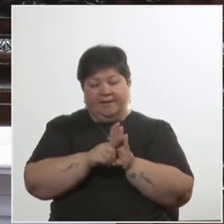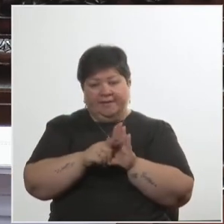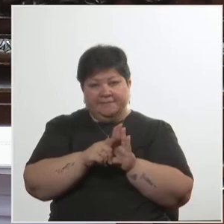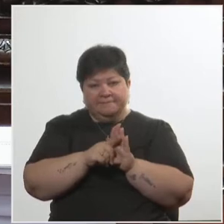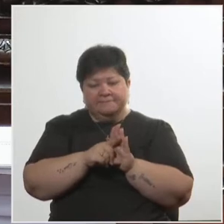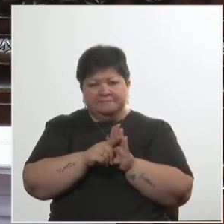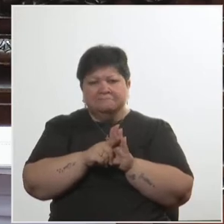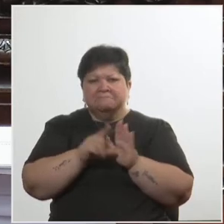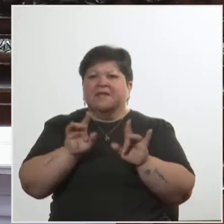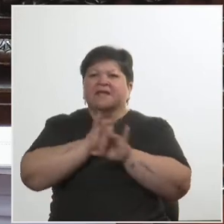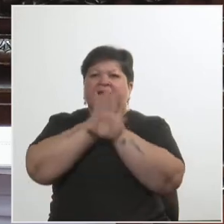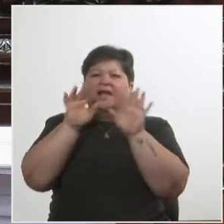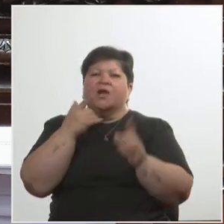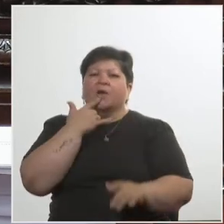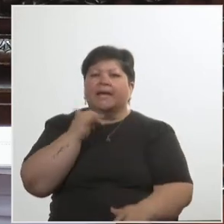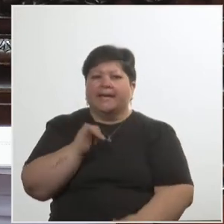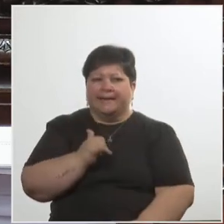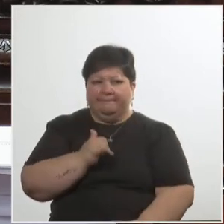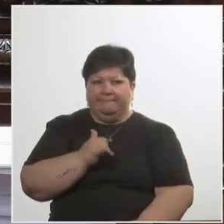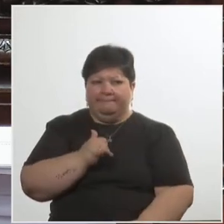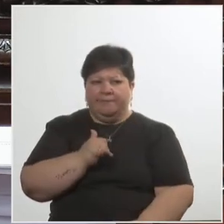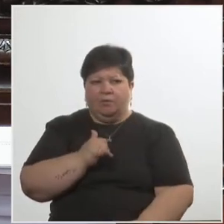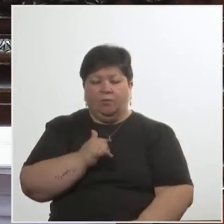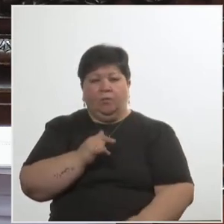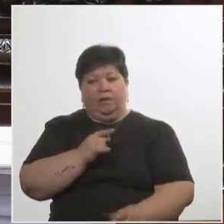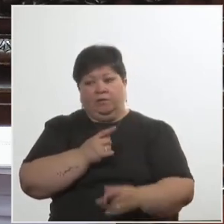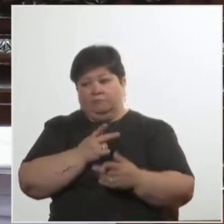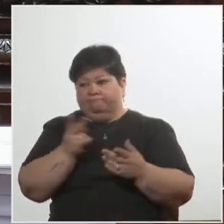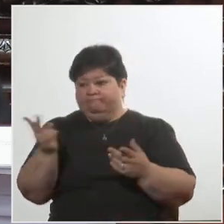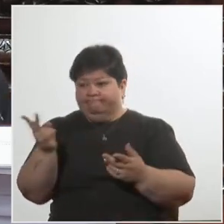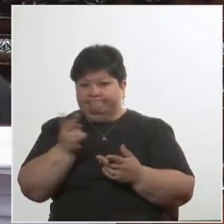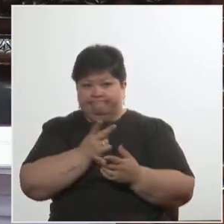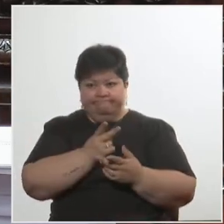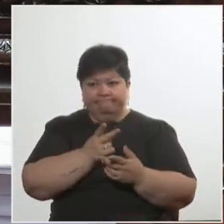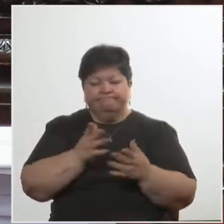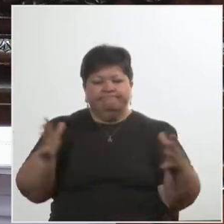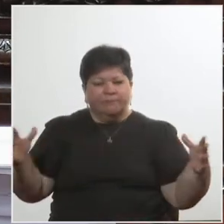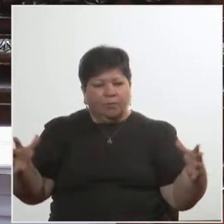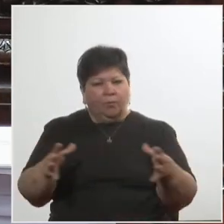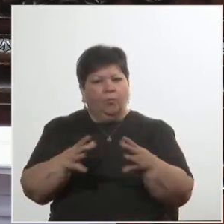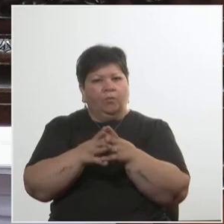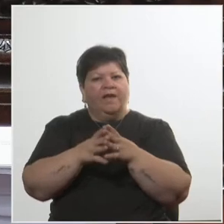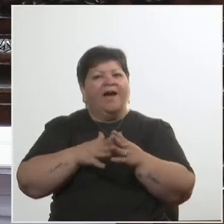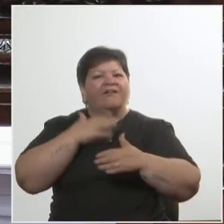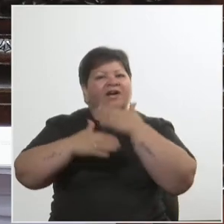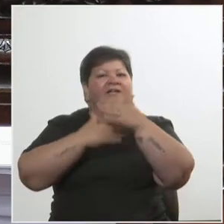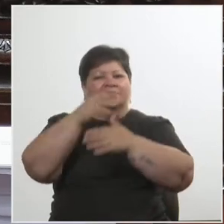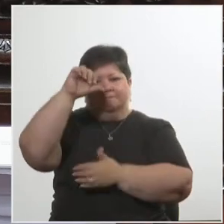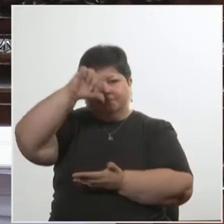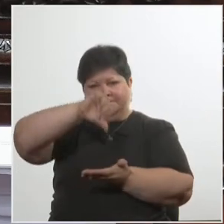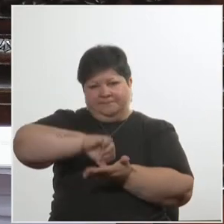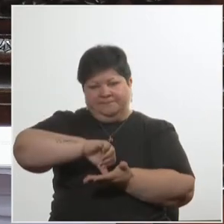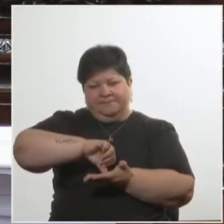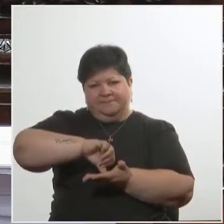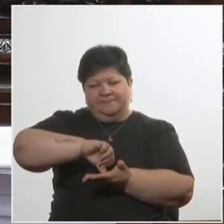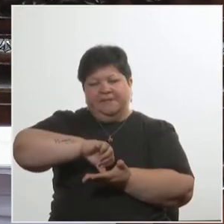claro de cuando las partes se juntan el país avanza estamos frente